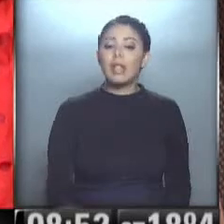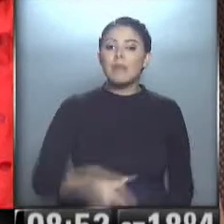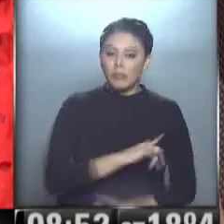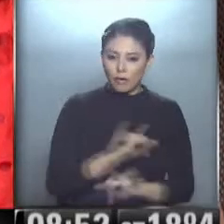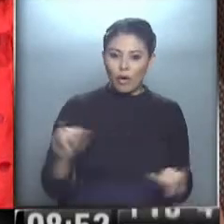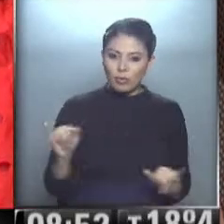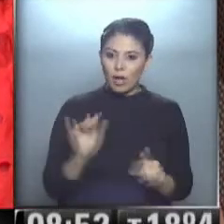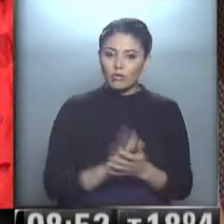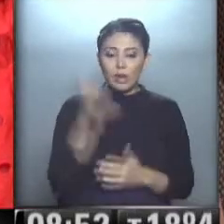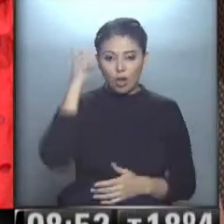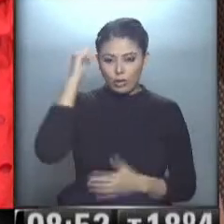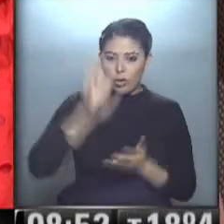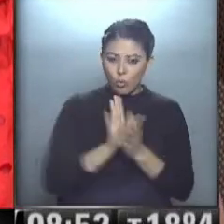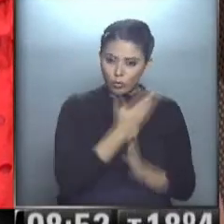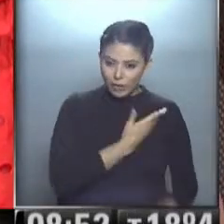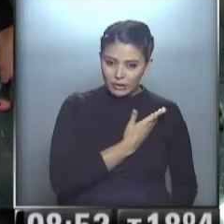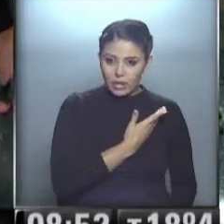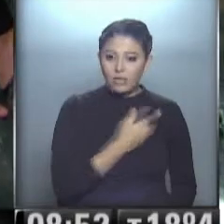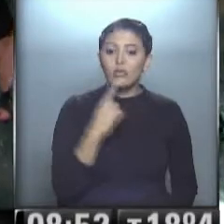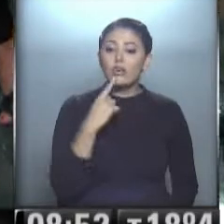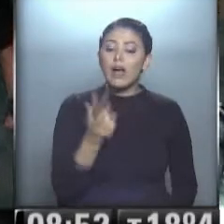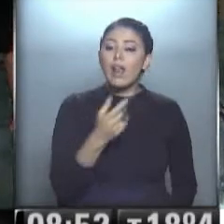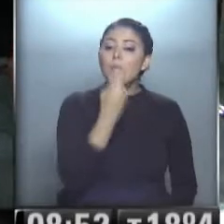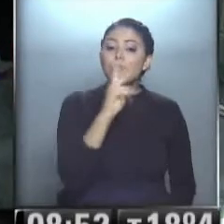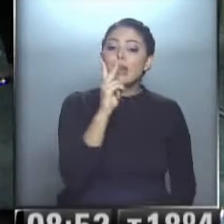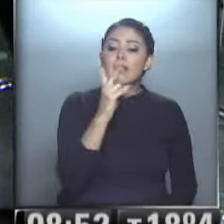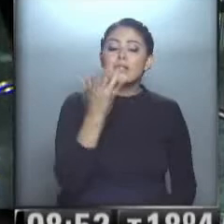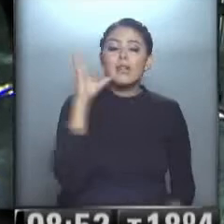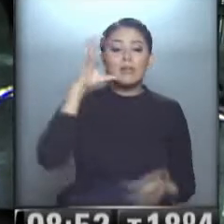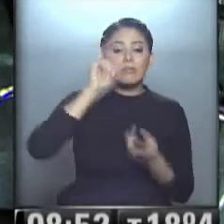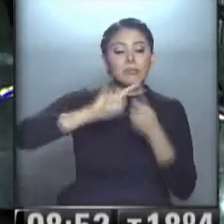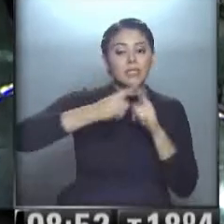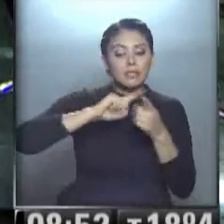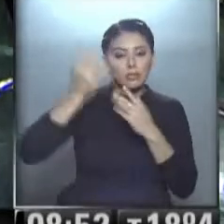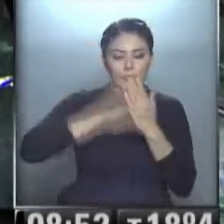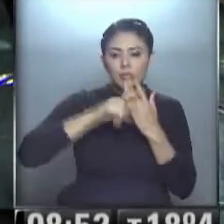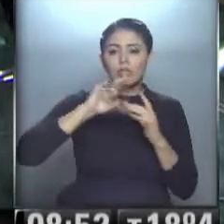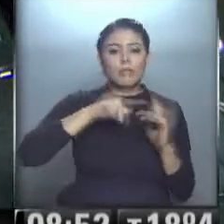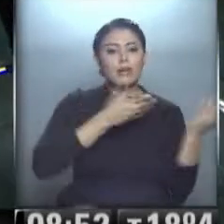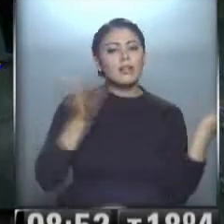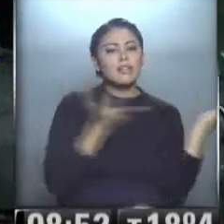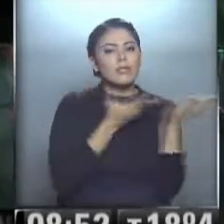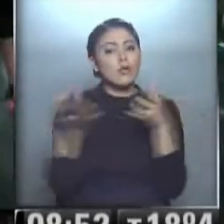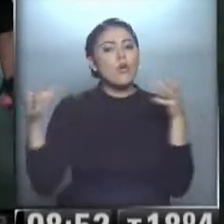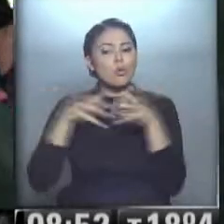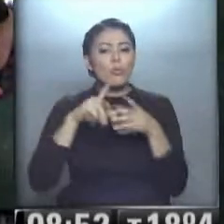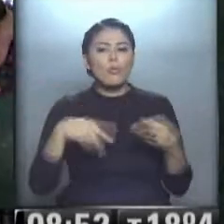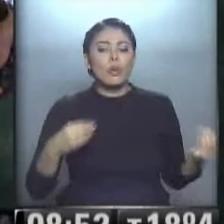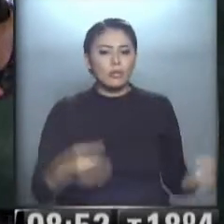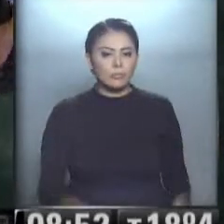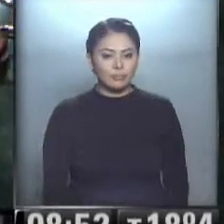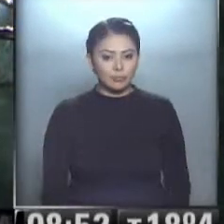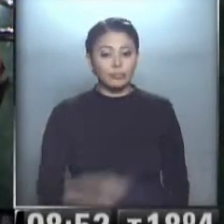Hay más noticias del Congreso con Fernando Fracchelli porque el vicecanciller italiano fue recibido por una comisión. ¿Con qué objetivo? Así